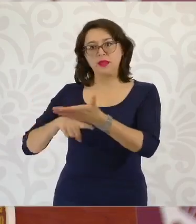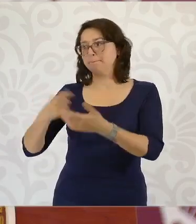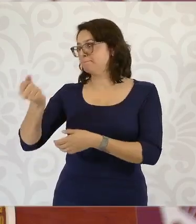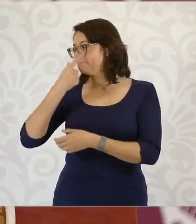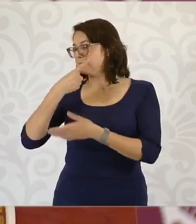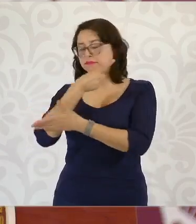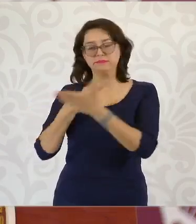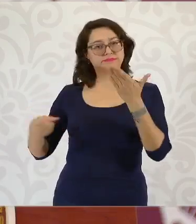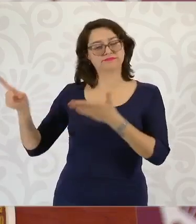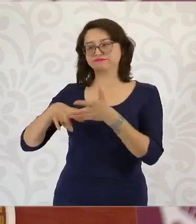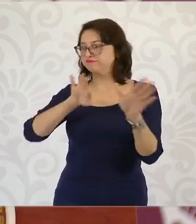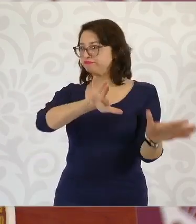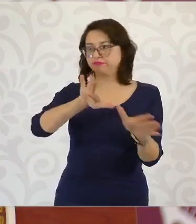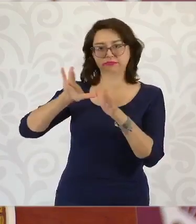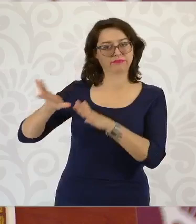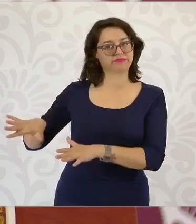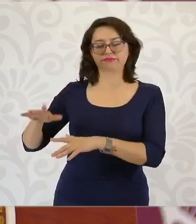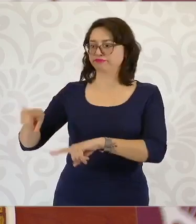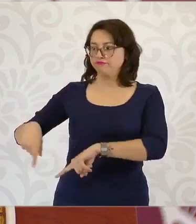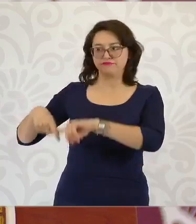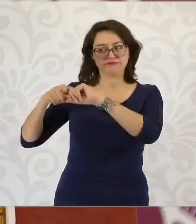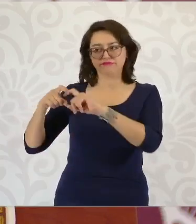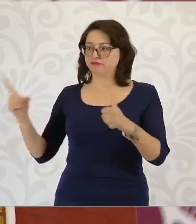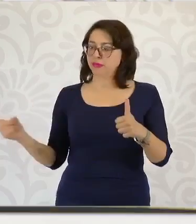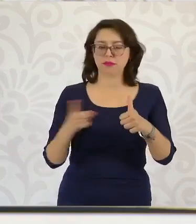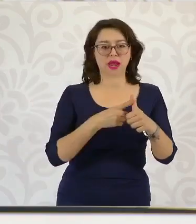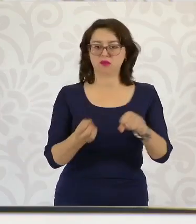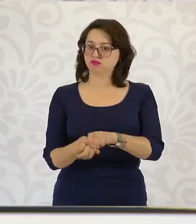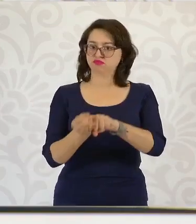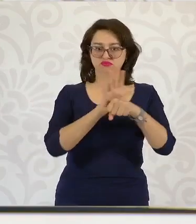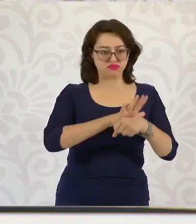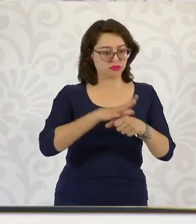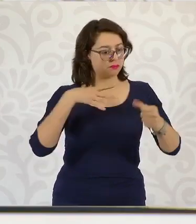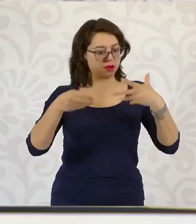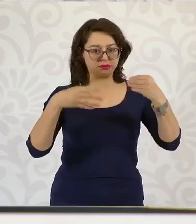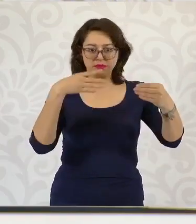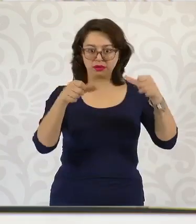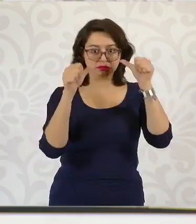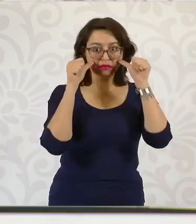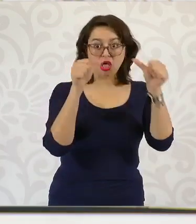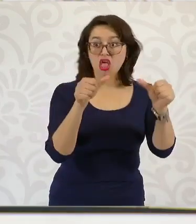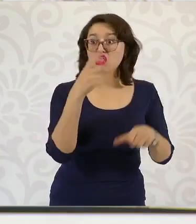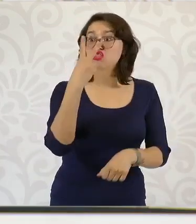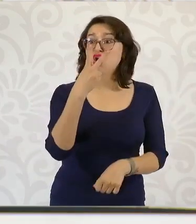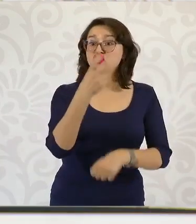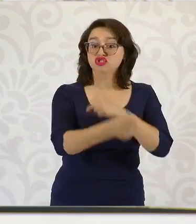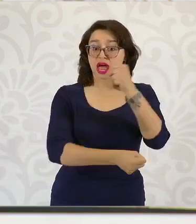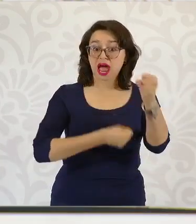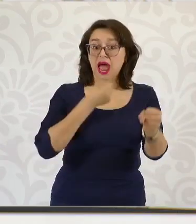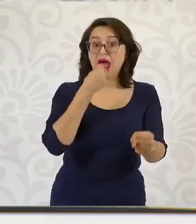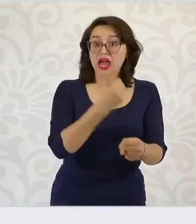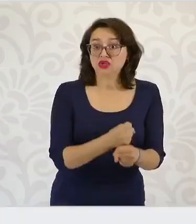medicamentos para poder atender la pandemia del COVID-19. Una vez que se compran las vacunas,